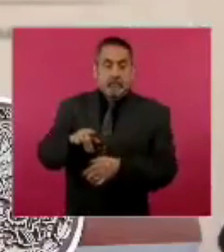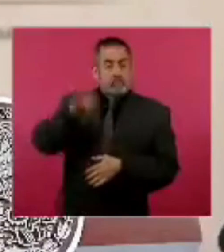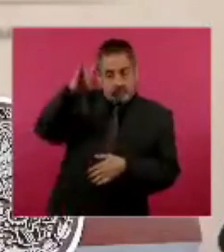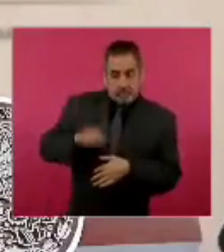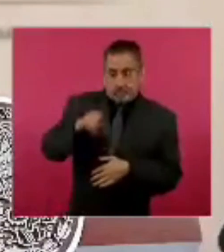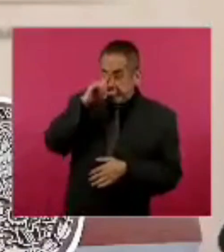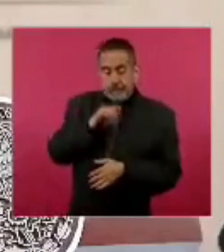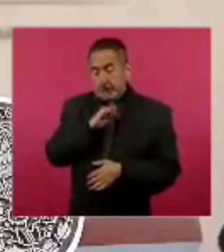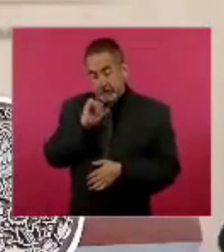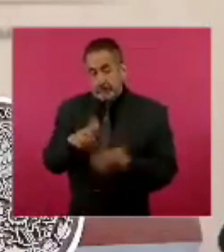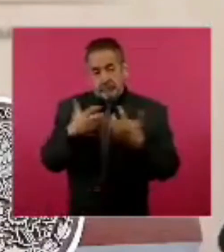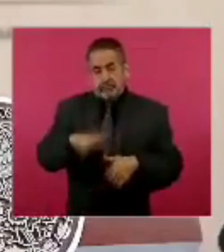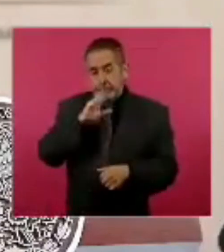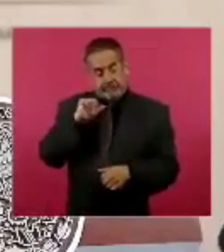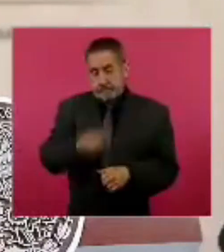elevador,